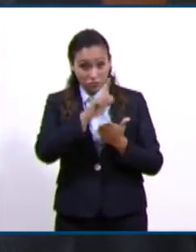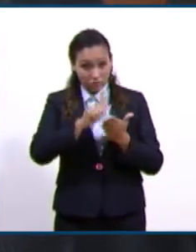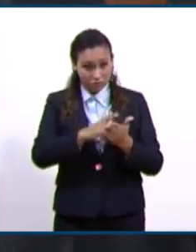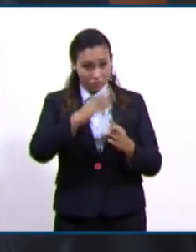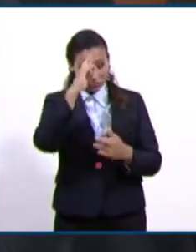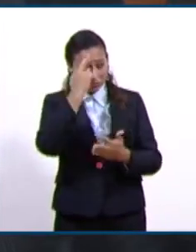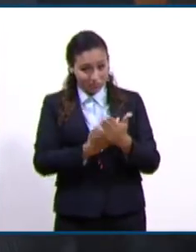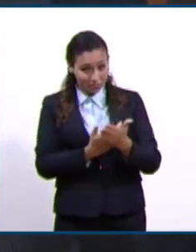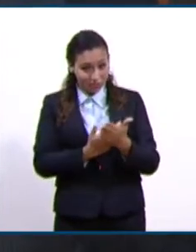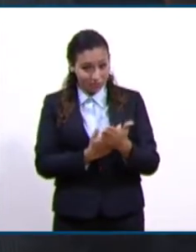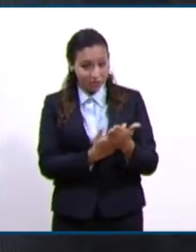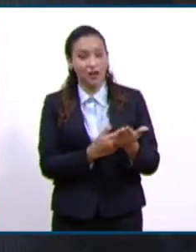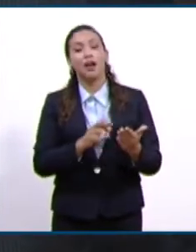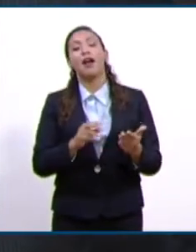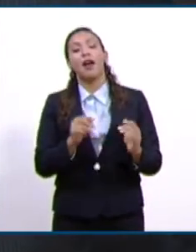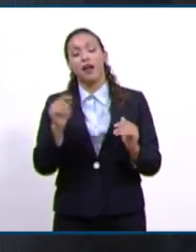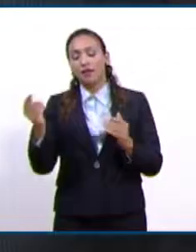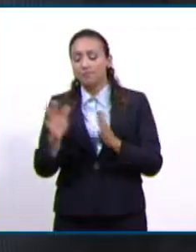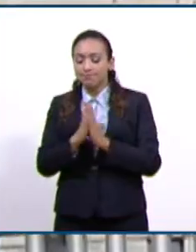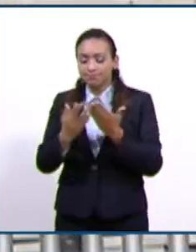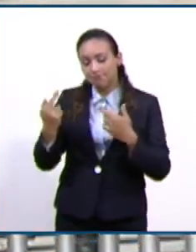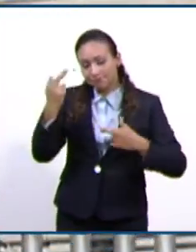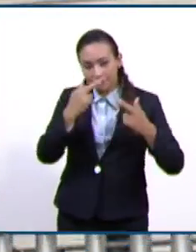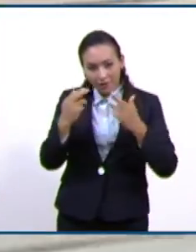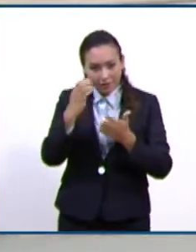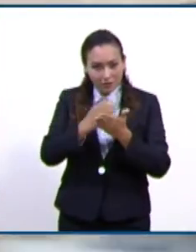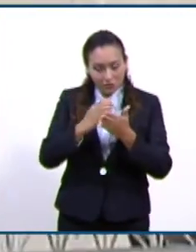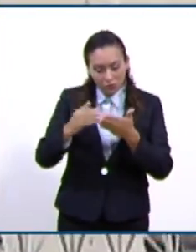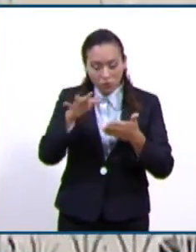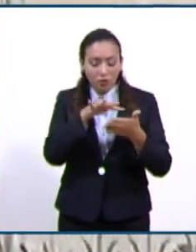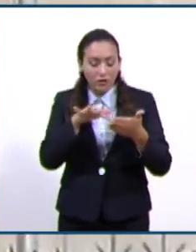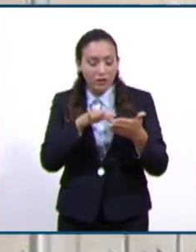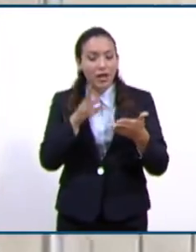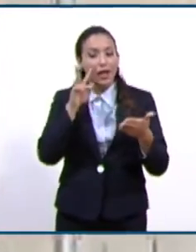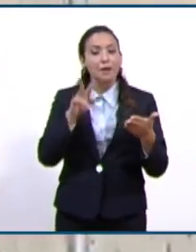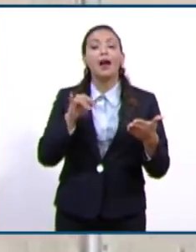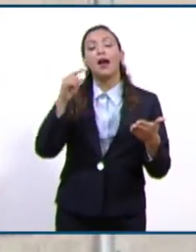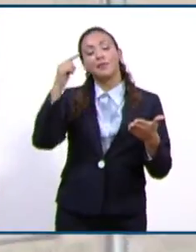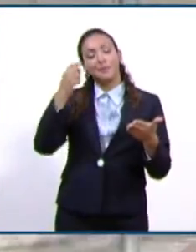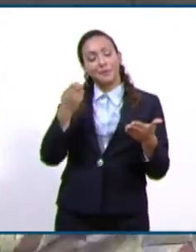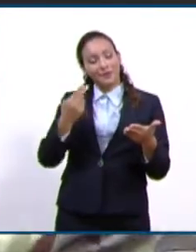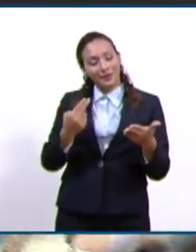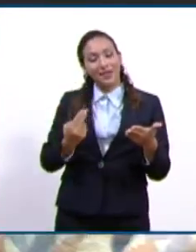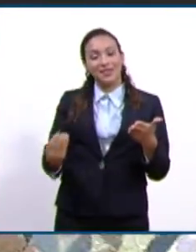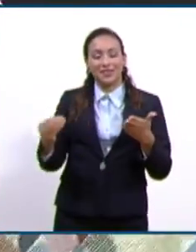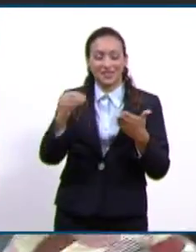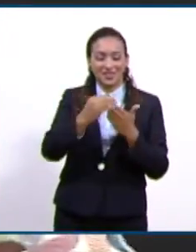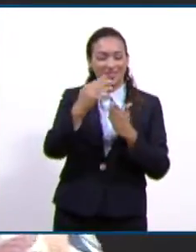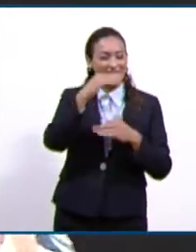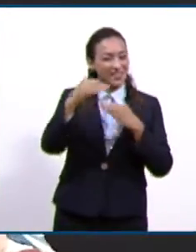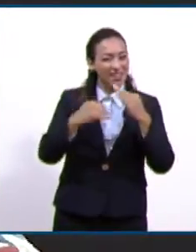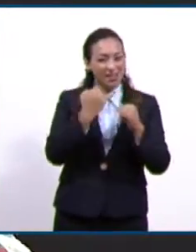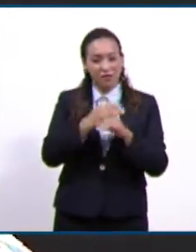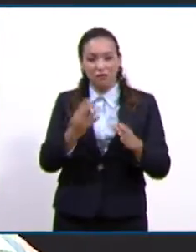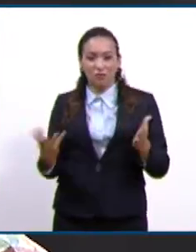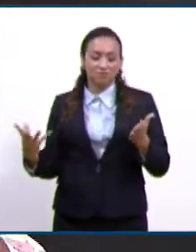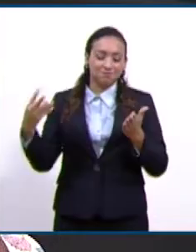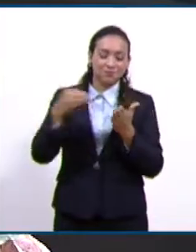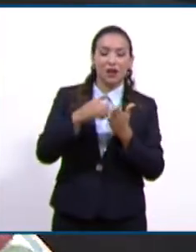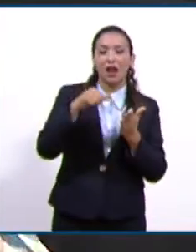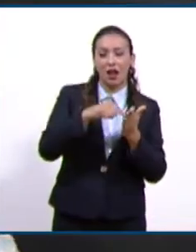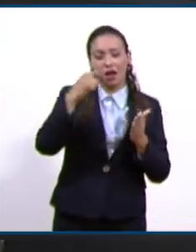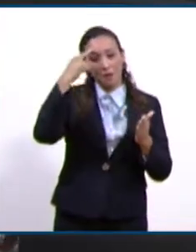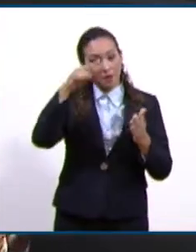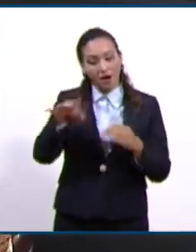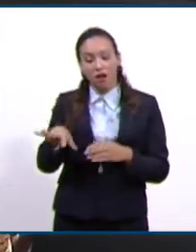las elecciones, para que en el momento de calificar la próxima elección se tenga presente y se tome la determinación